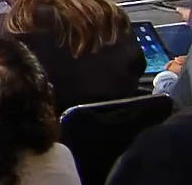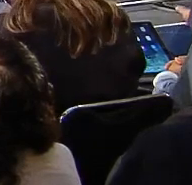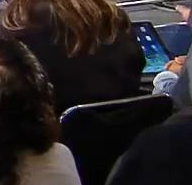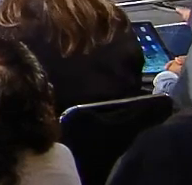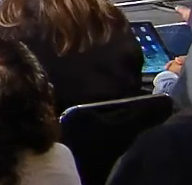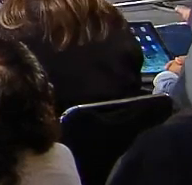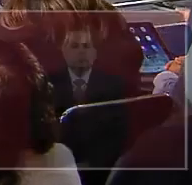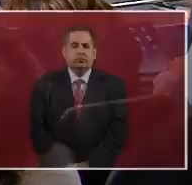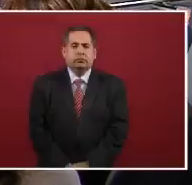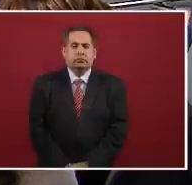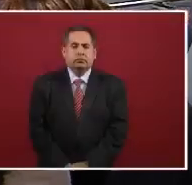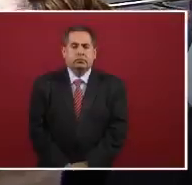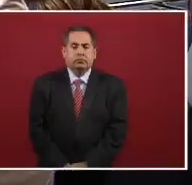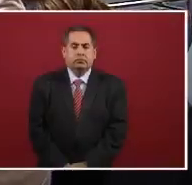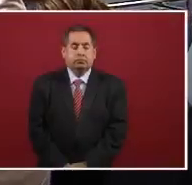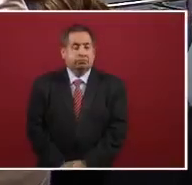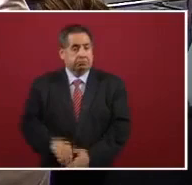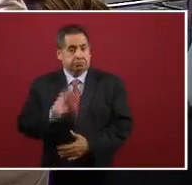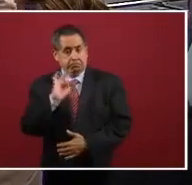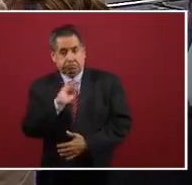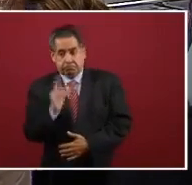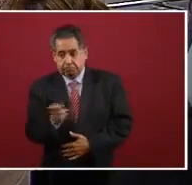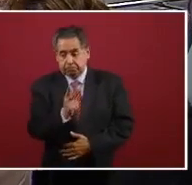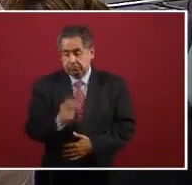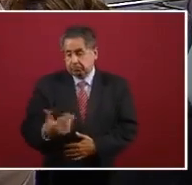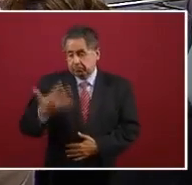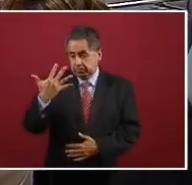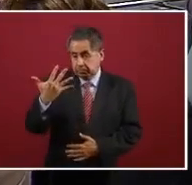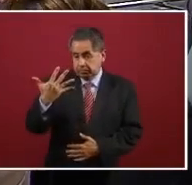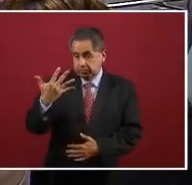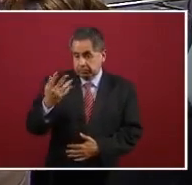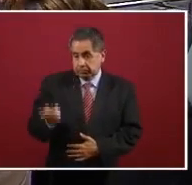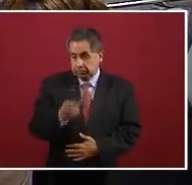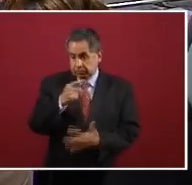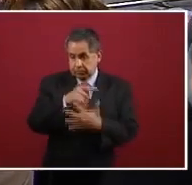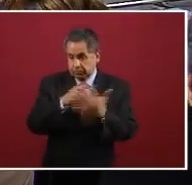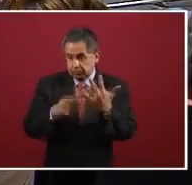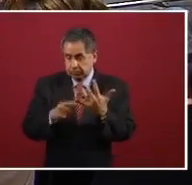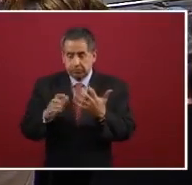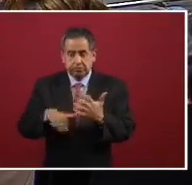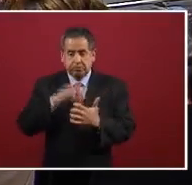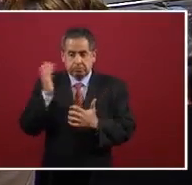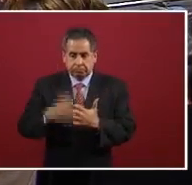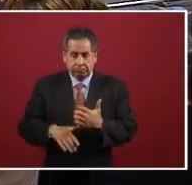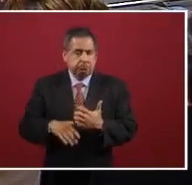vamos con cinco preguntas generales y concluimos